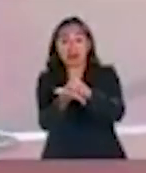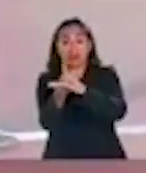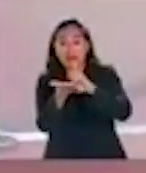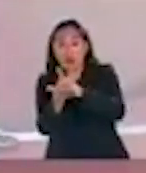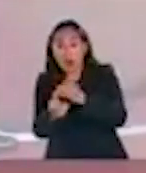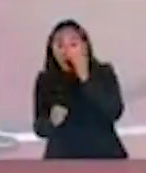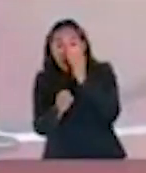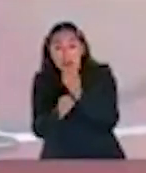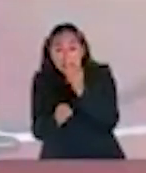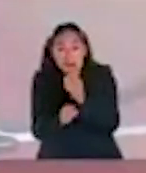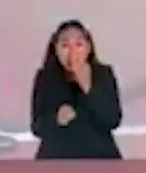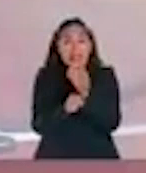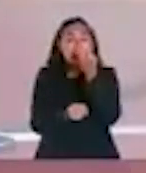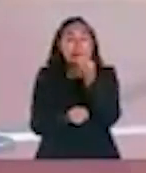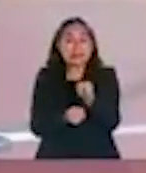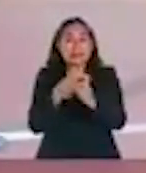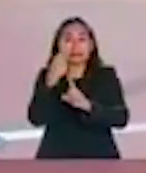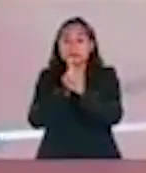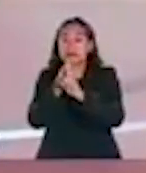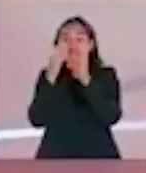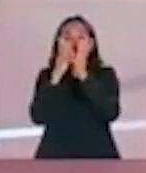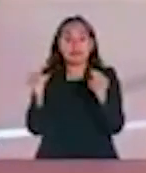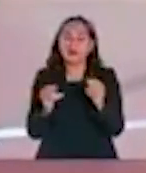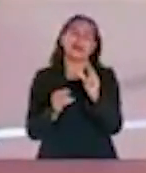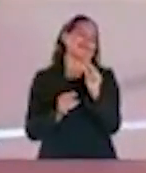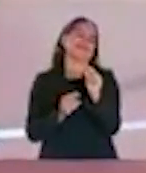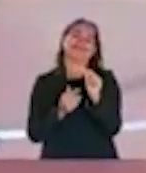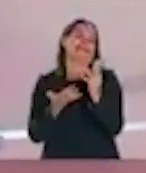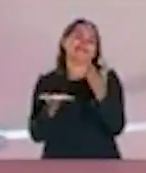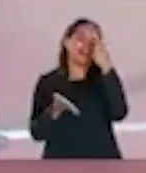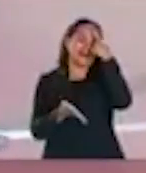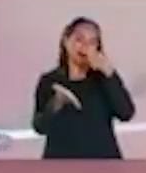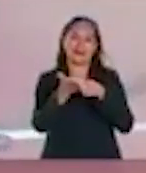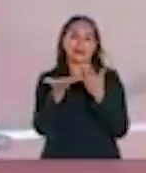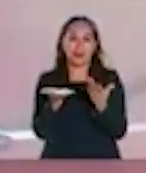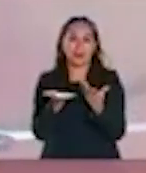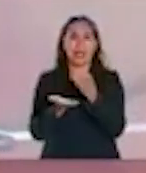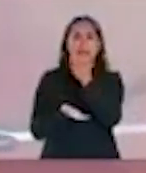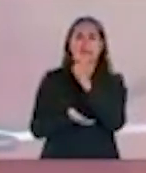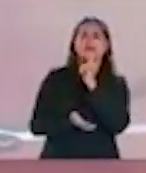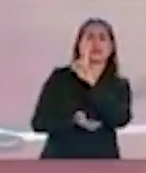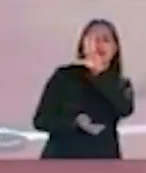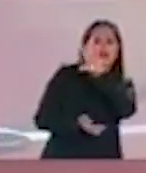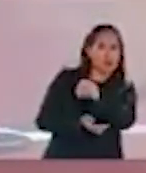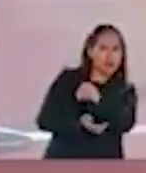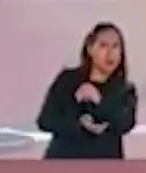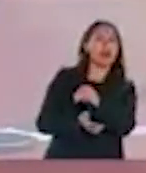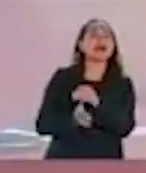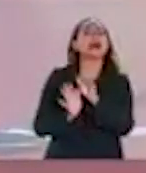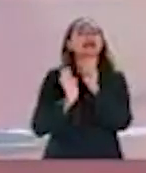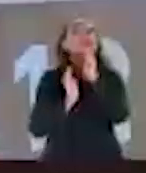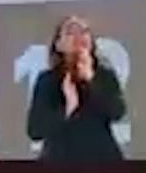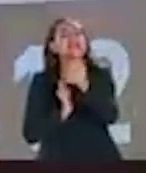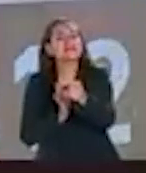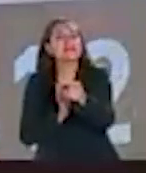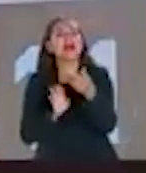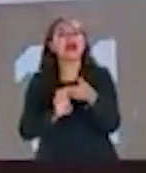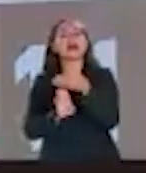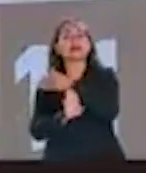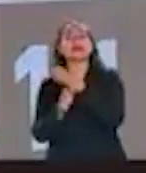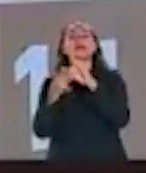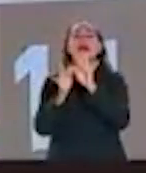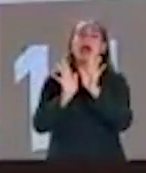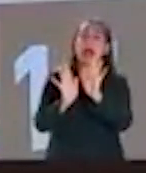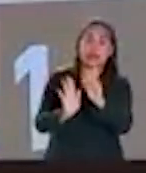de violencia en nuestro país que es lo que se tendría carreras nada en todo uno la respuesta es no secuencias encuestas no a la